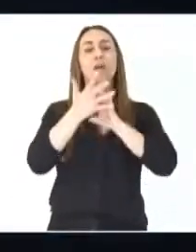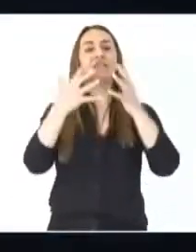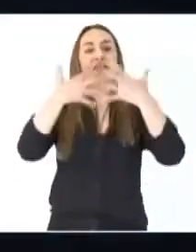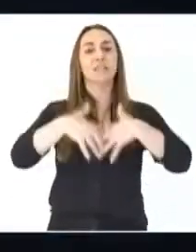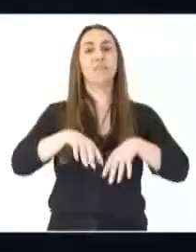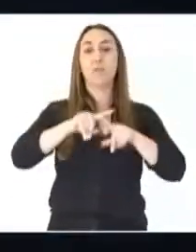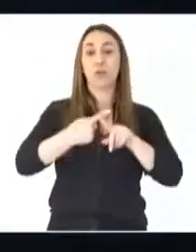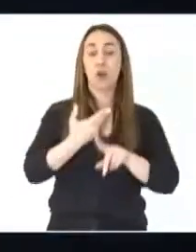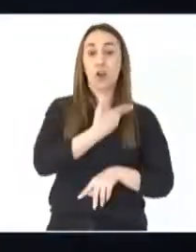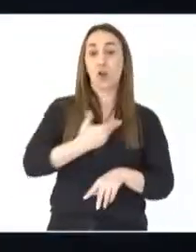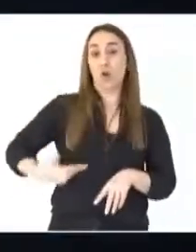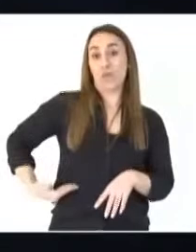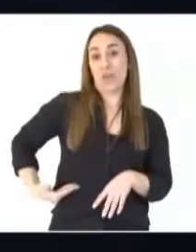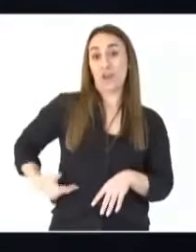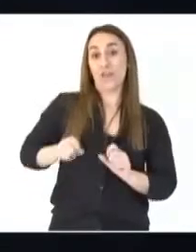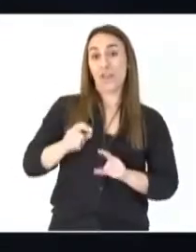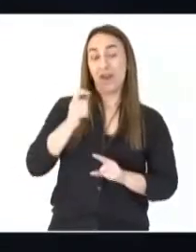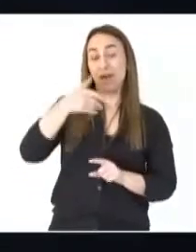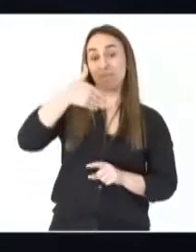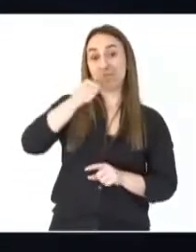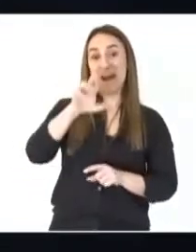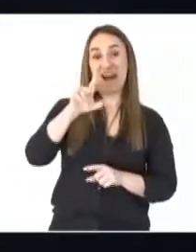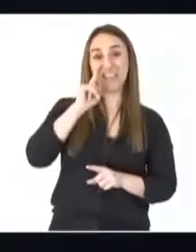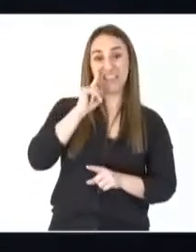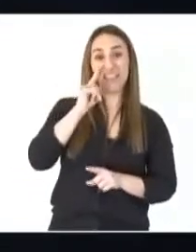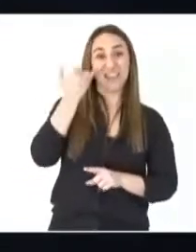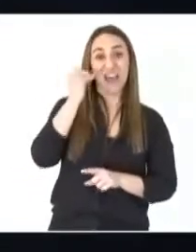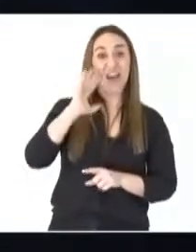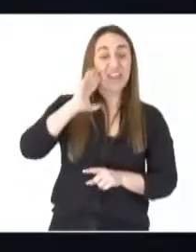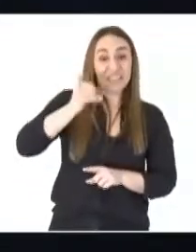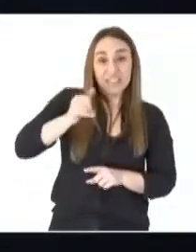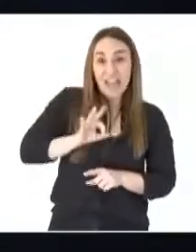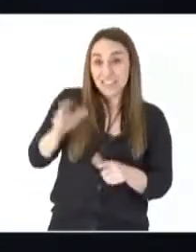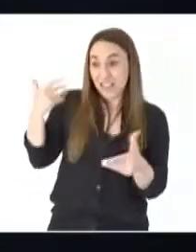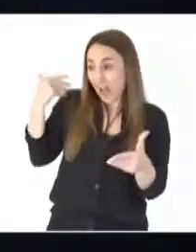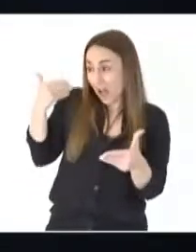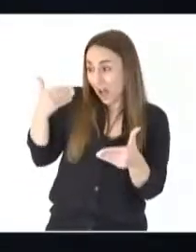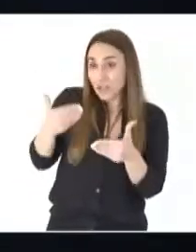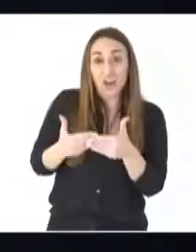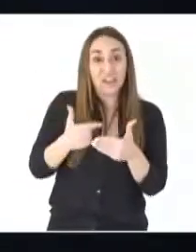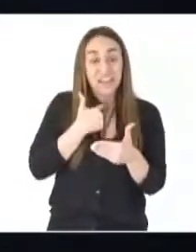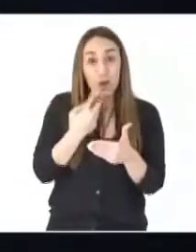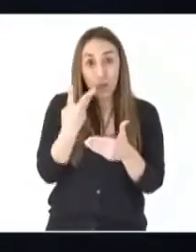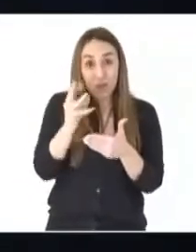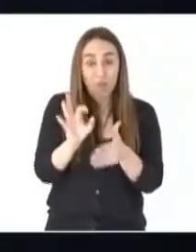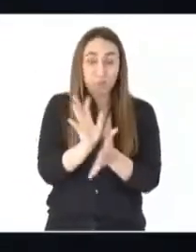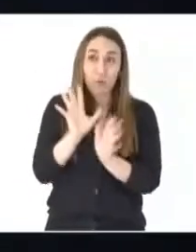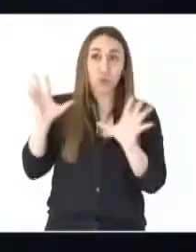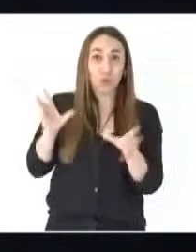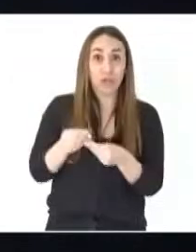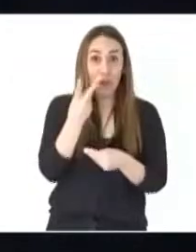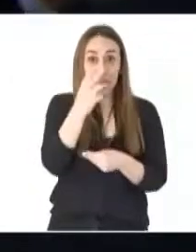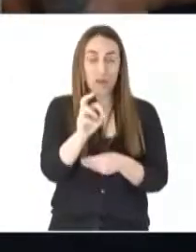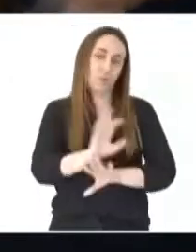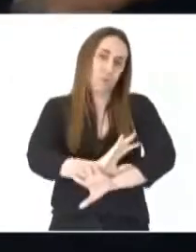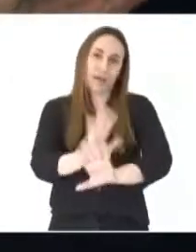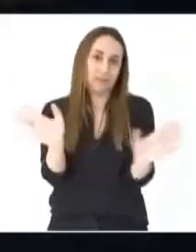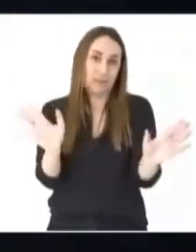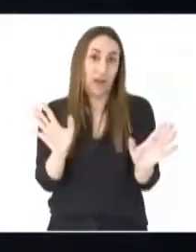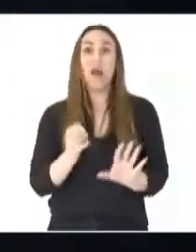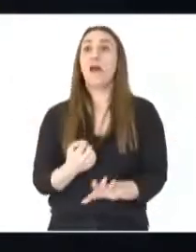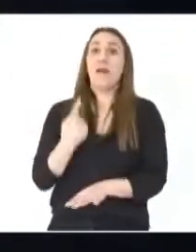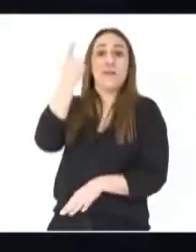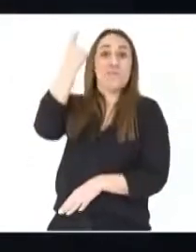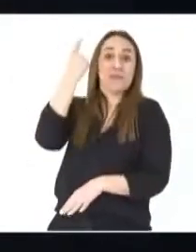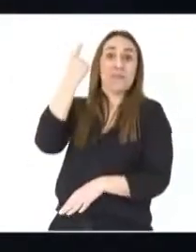gobierna la ciudad hace 16 años, pretenden gobernar la 20. Es mucho, ya está. No es una dinastía, ¿no? Ahora viene el primo del que fue el primer jefe de